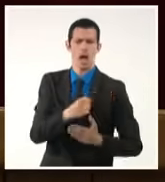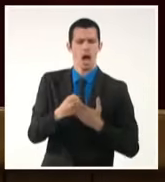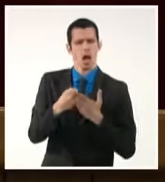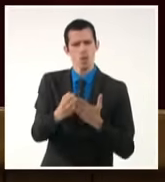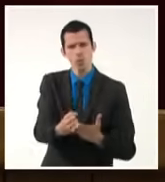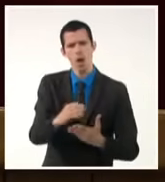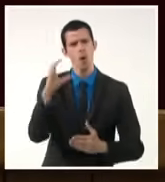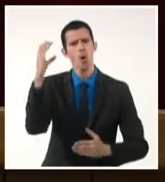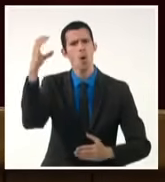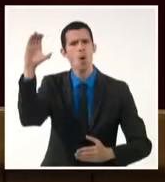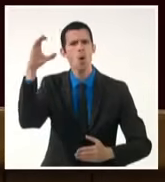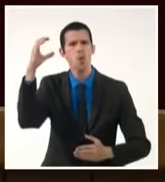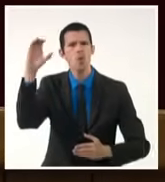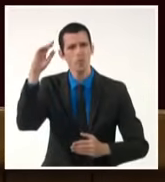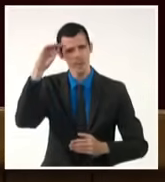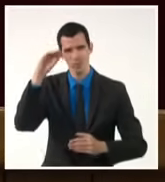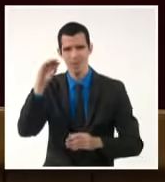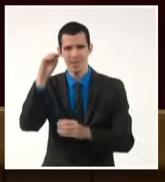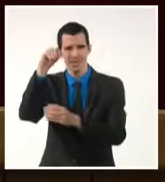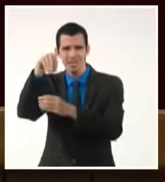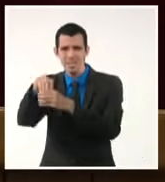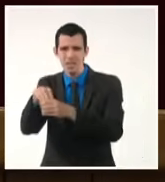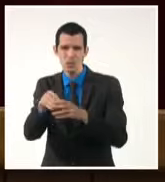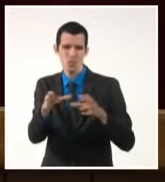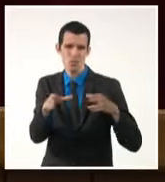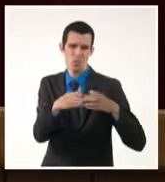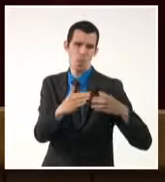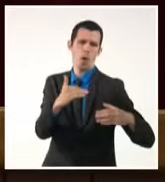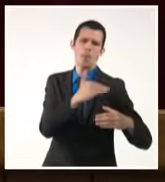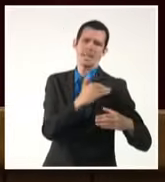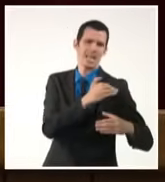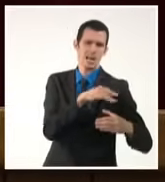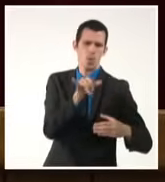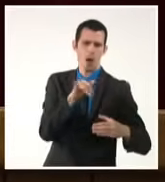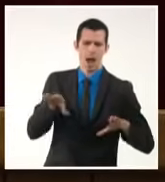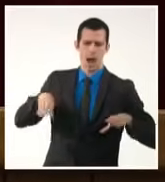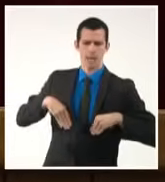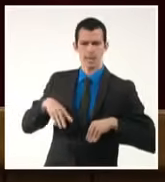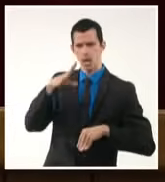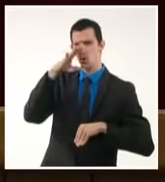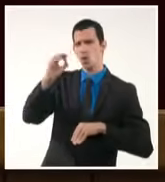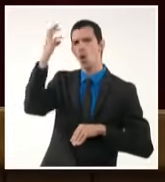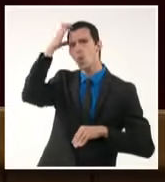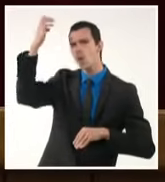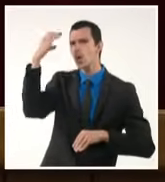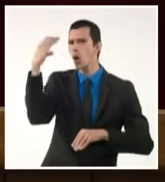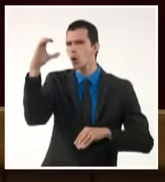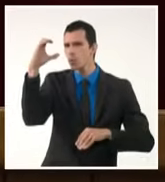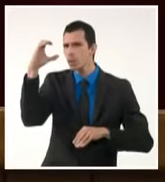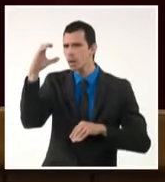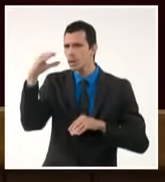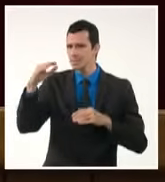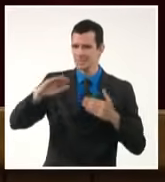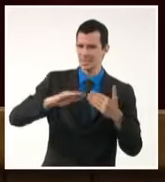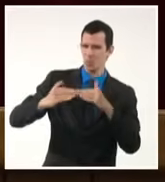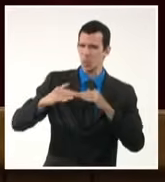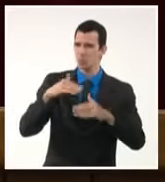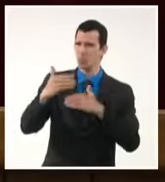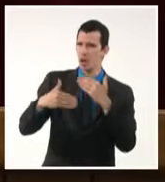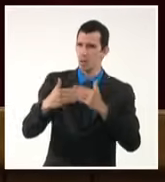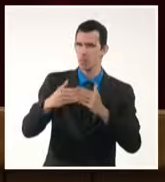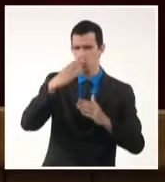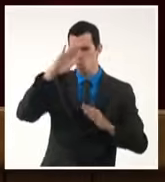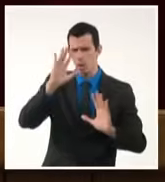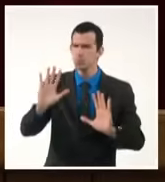Ejército de Liberación Nacional, cuya mesa de diálogos celebró este año en la capital cubana uno de sus ciclos.